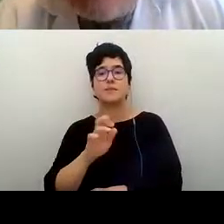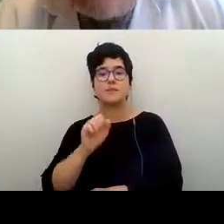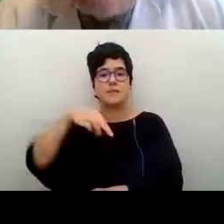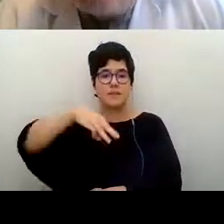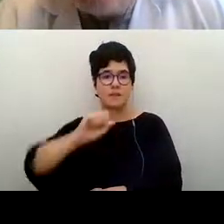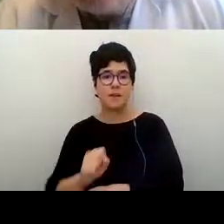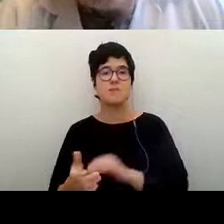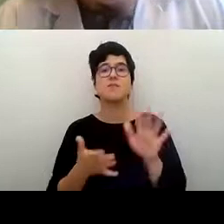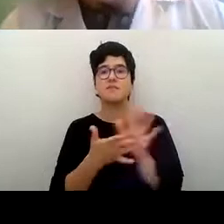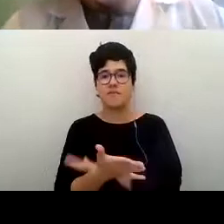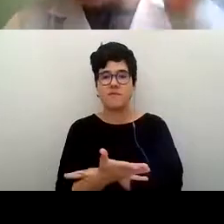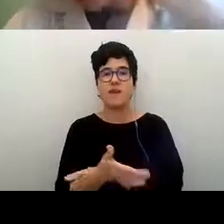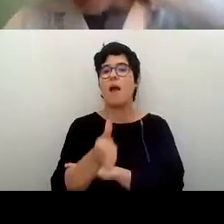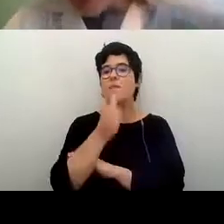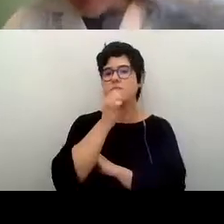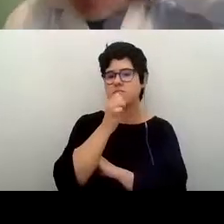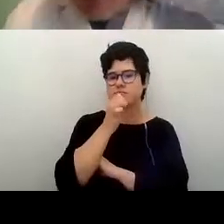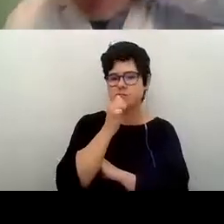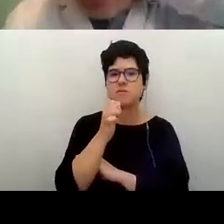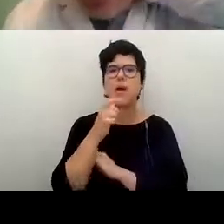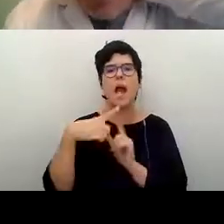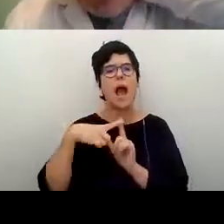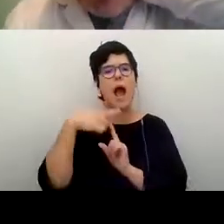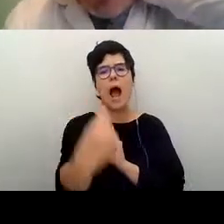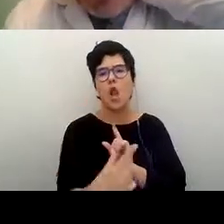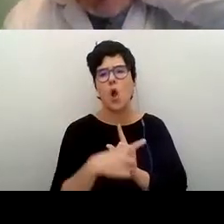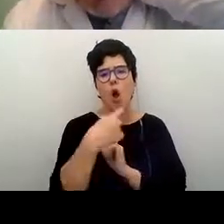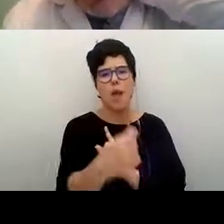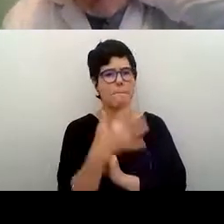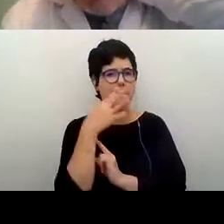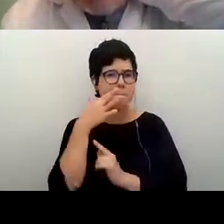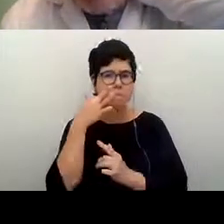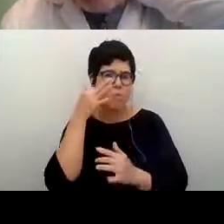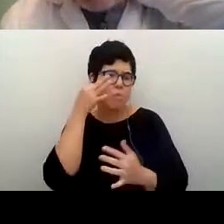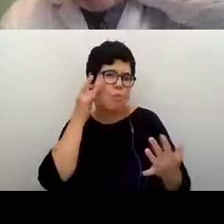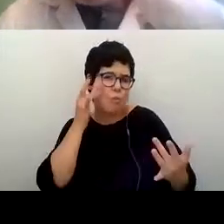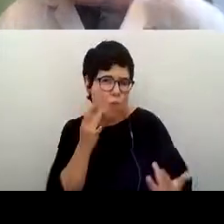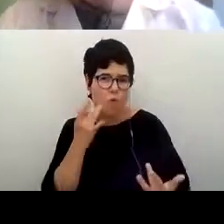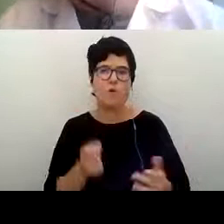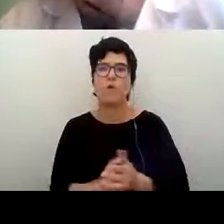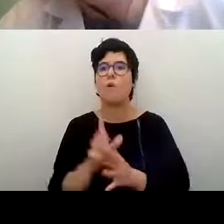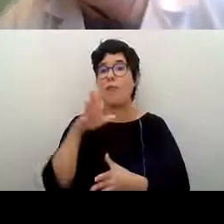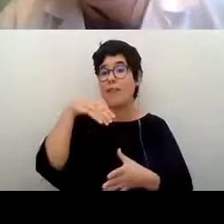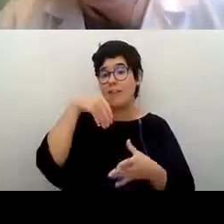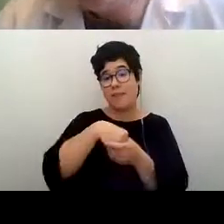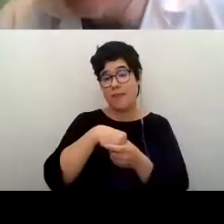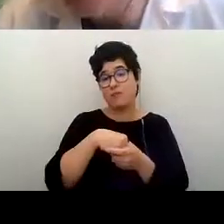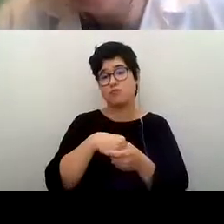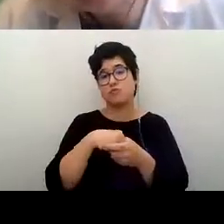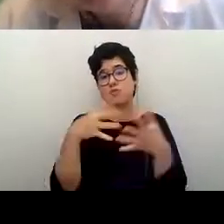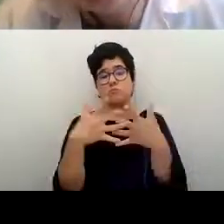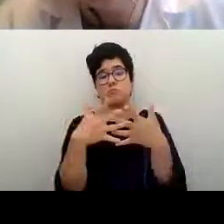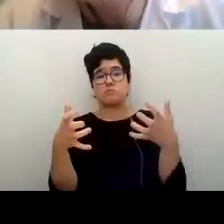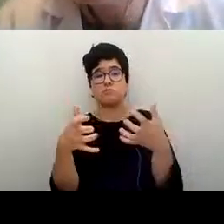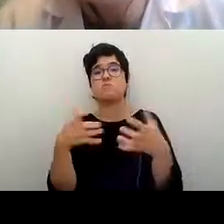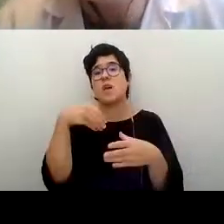puro y en sobres que serían muy fáciles de utilizar. La composición, como bien sabéis, pues es muy rica,